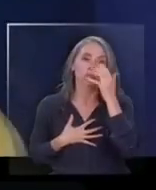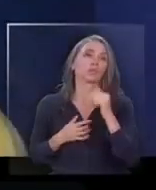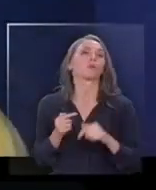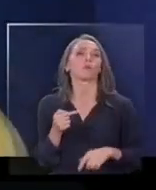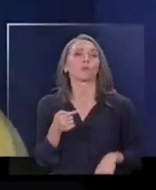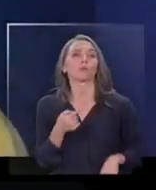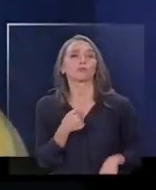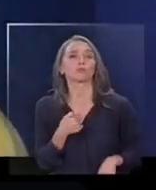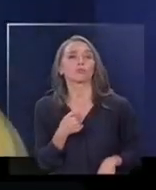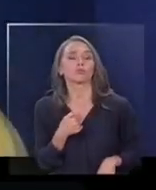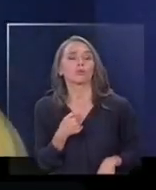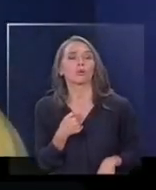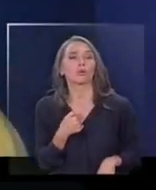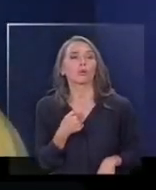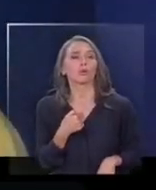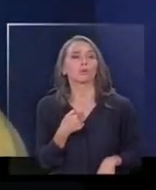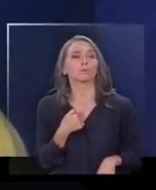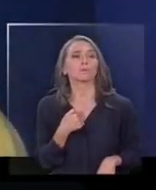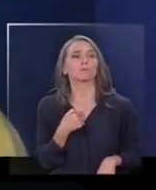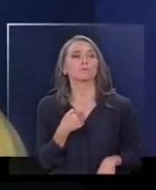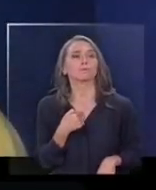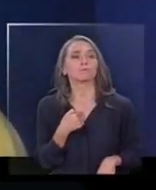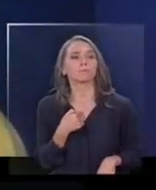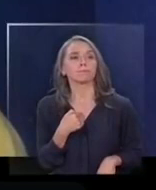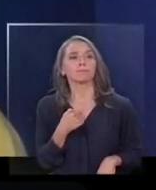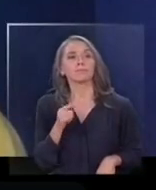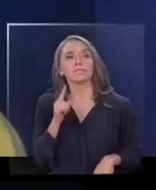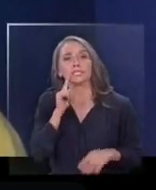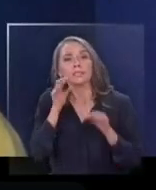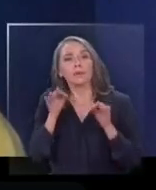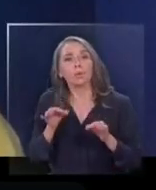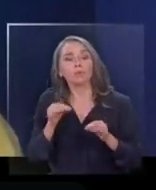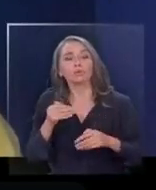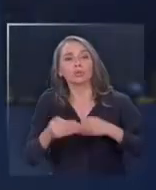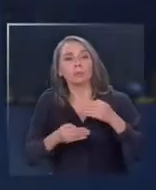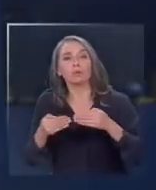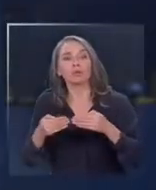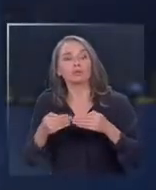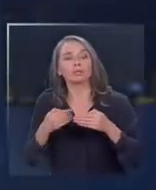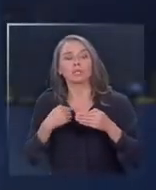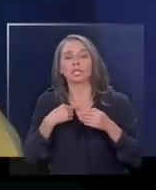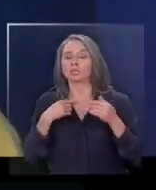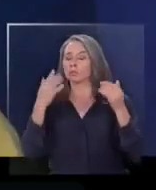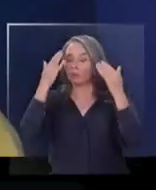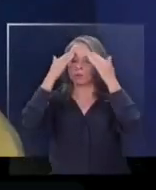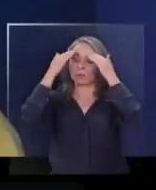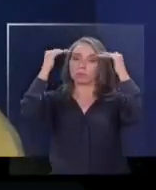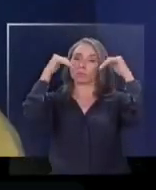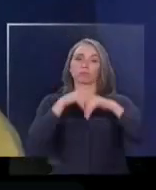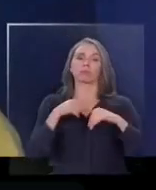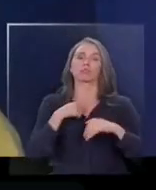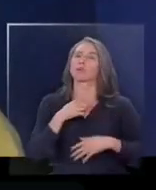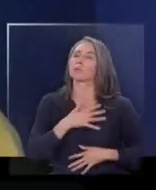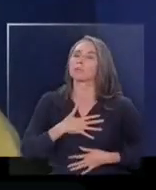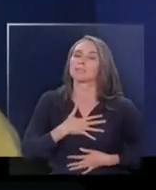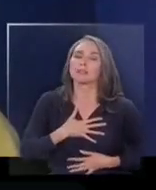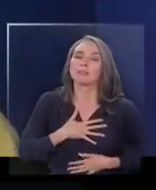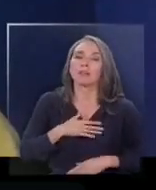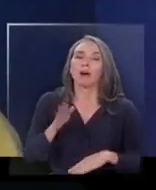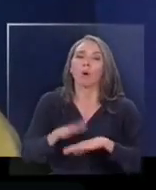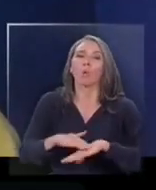Yo estaba en un proceso bien demoledor. Me sentí muy culpable